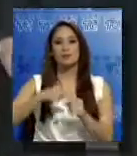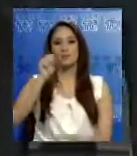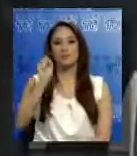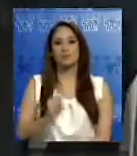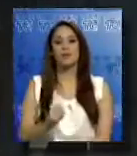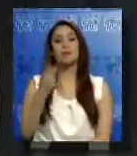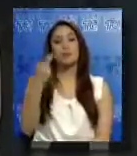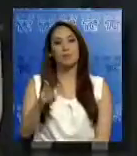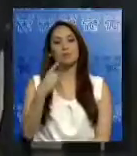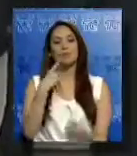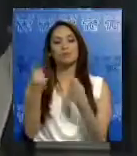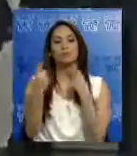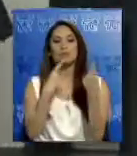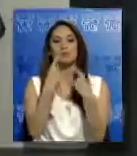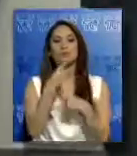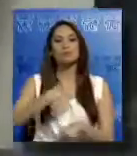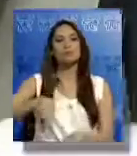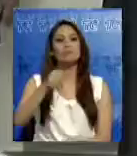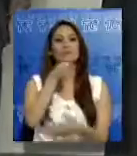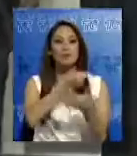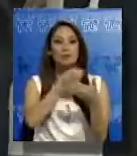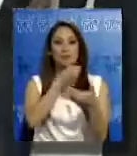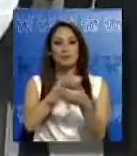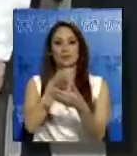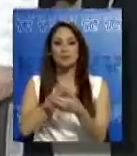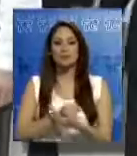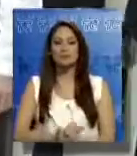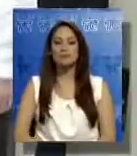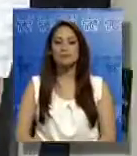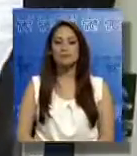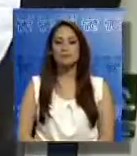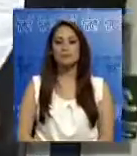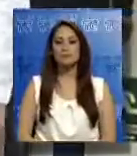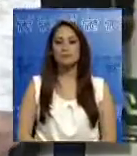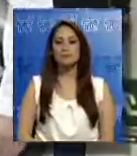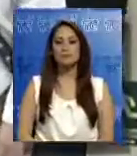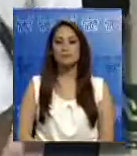mantuvo un conversatorio con la prensa. Fabiola Santana, TC Televisión.